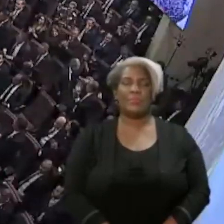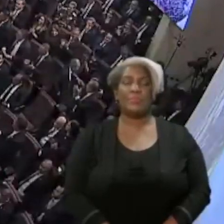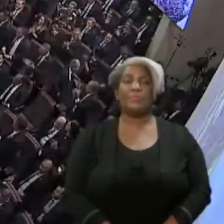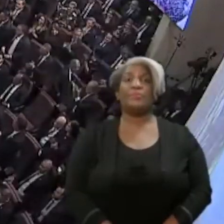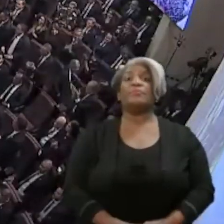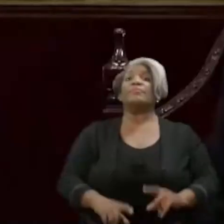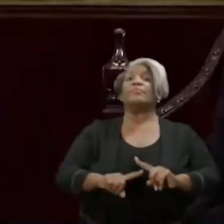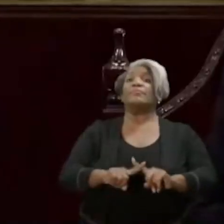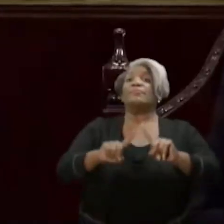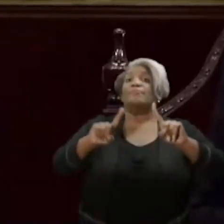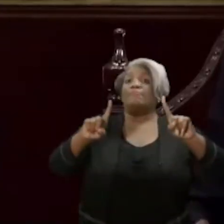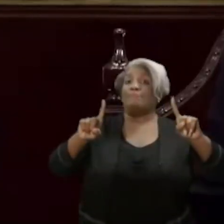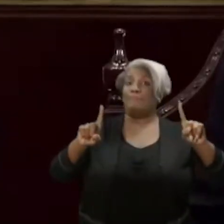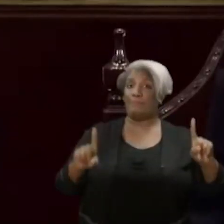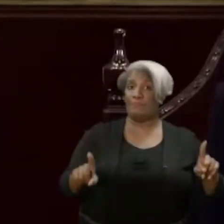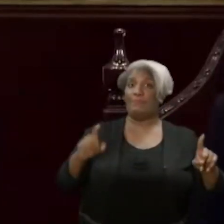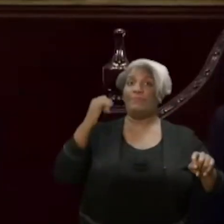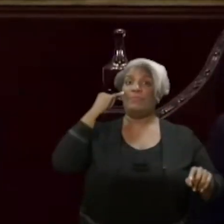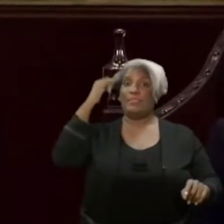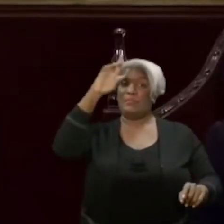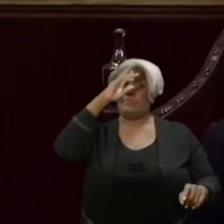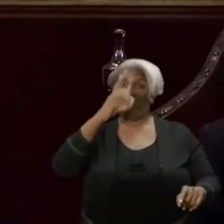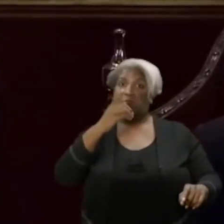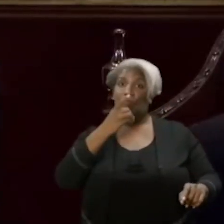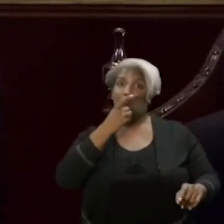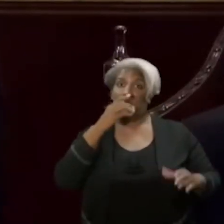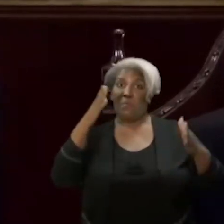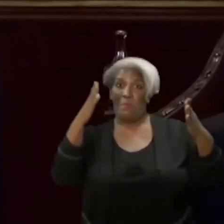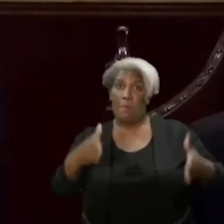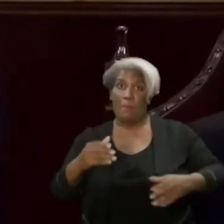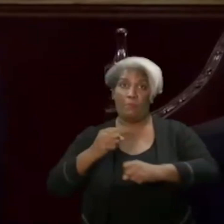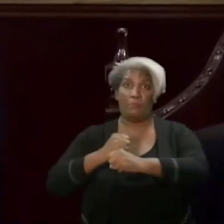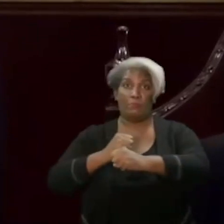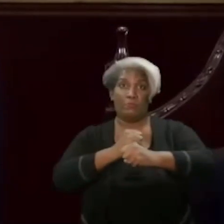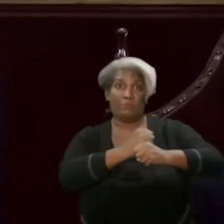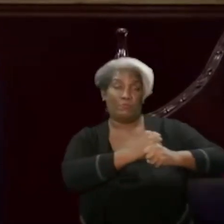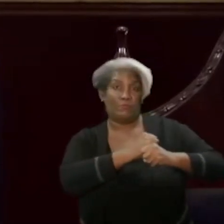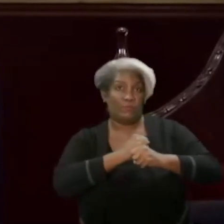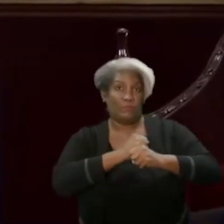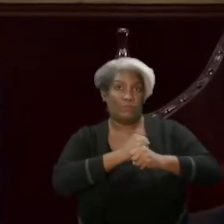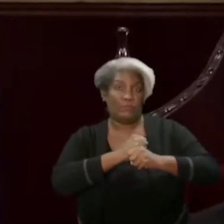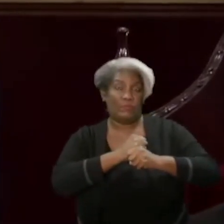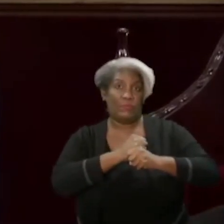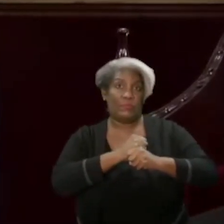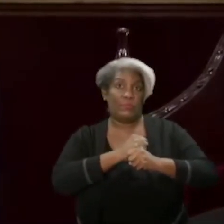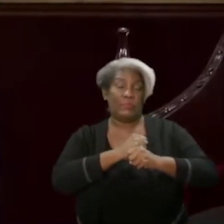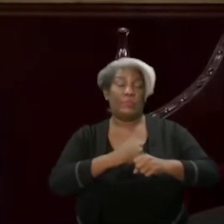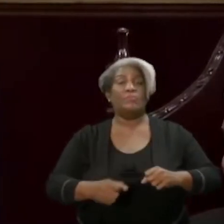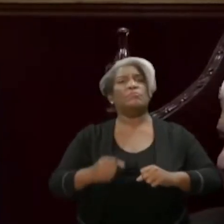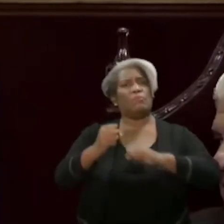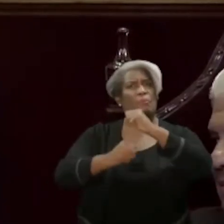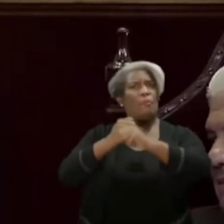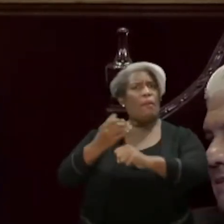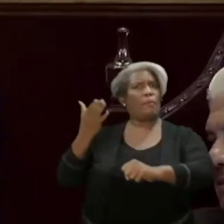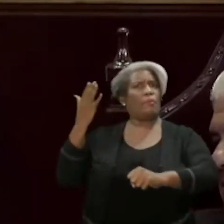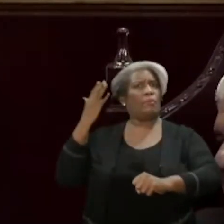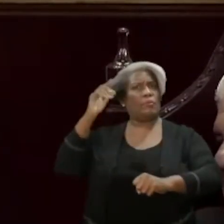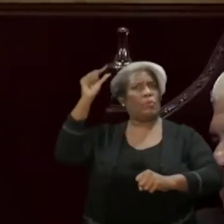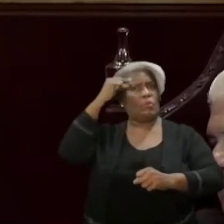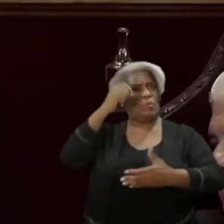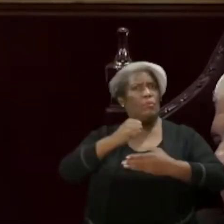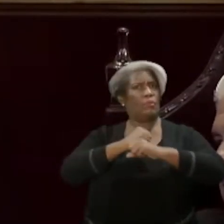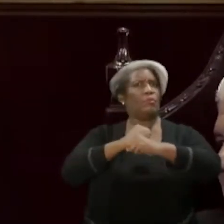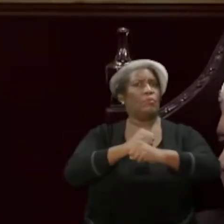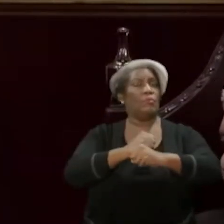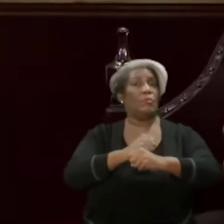Pero si hablamos de protección a los dominicanos, además del gran escudo social desplegado el pasado año, tenemos que